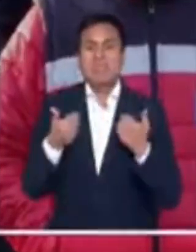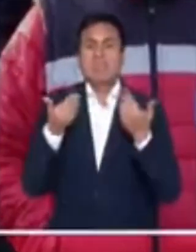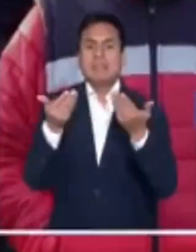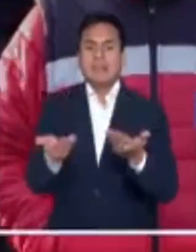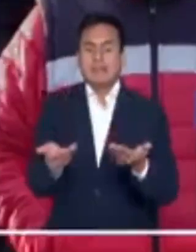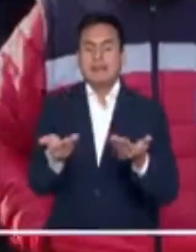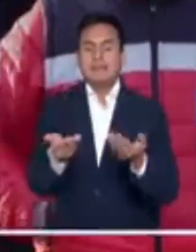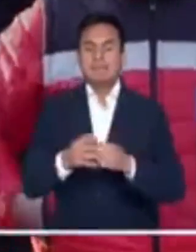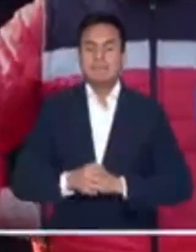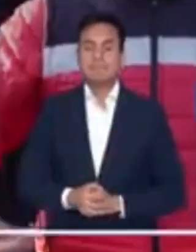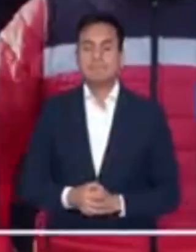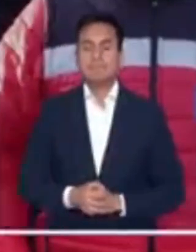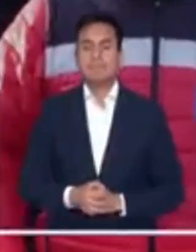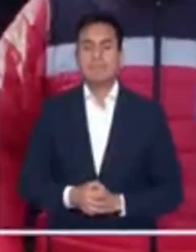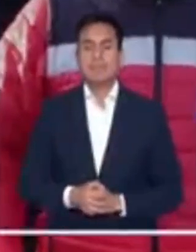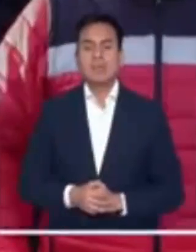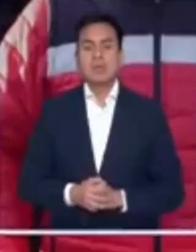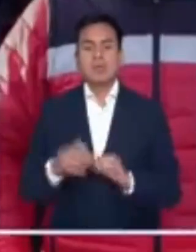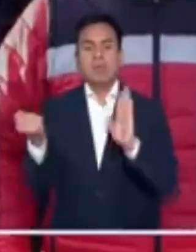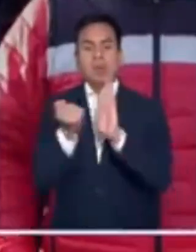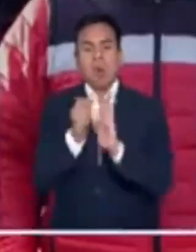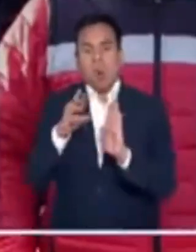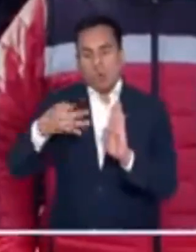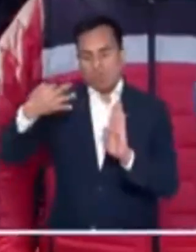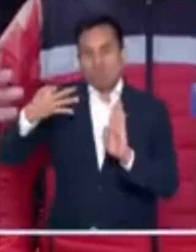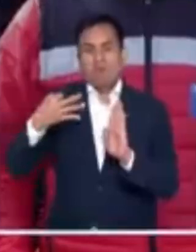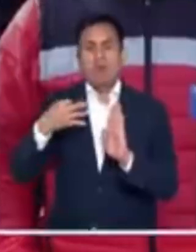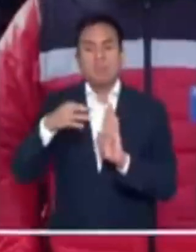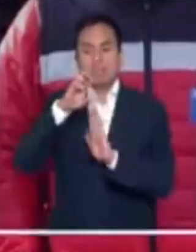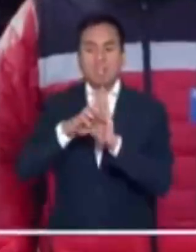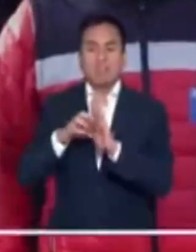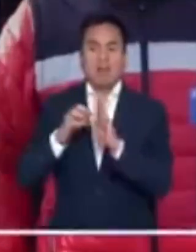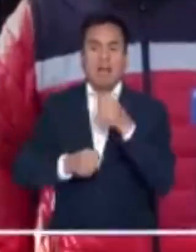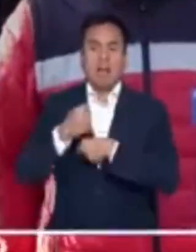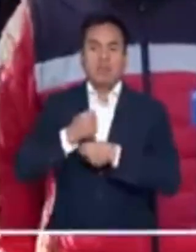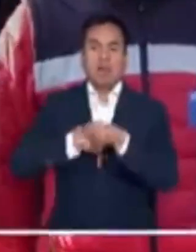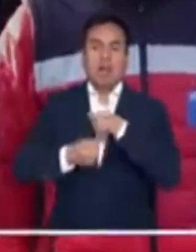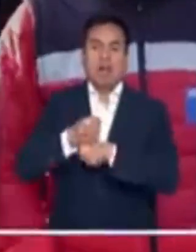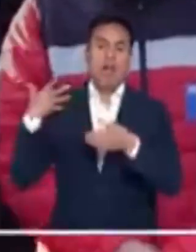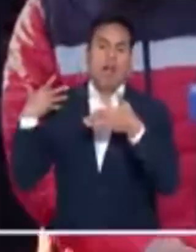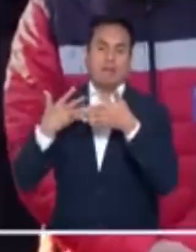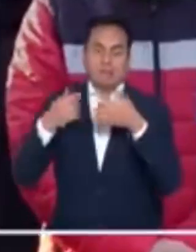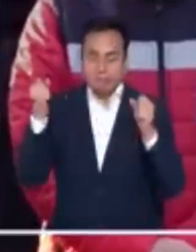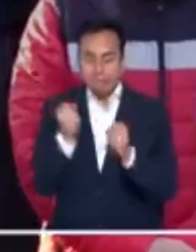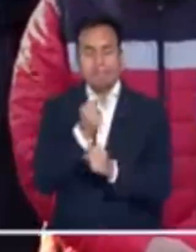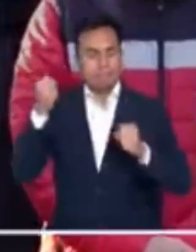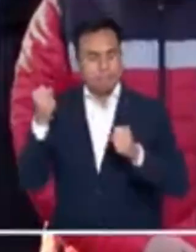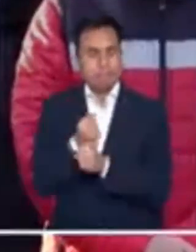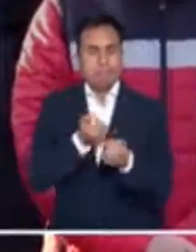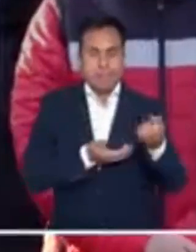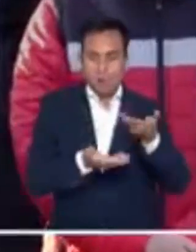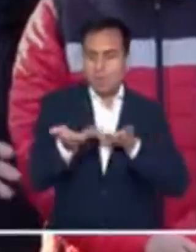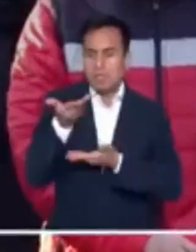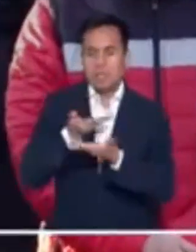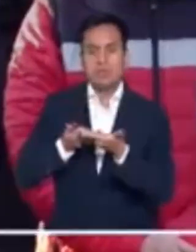manera el broche de oro a un proyecto que lleva muchos años en el trabajo